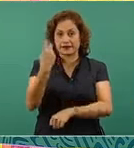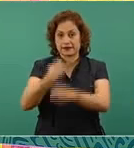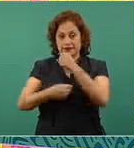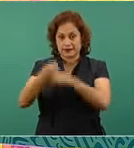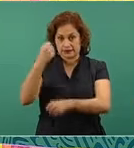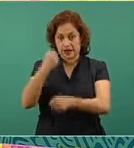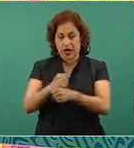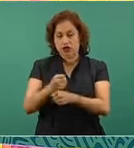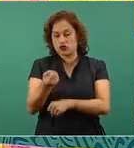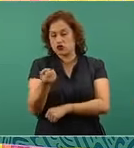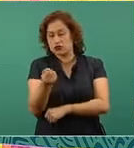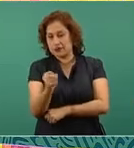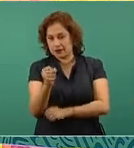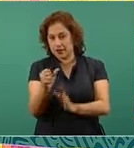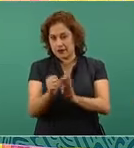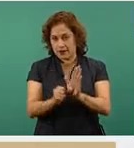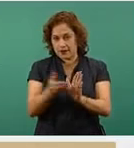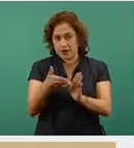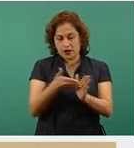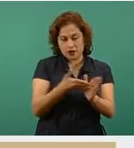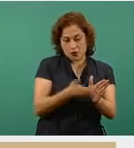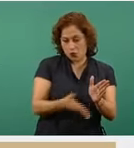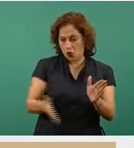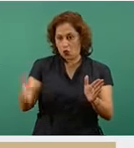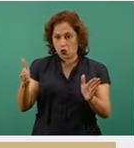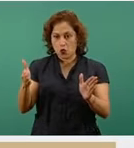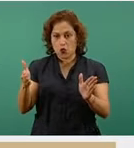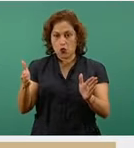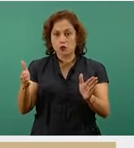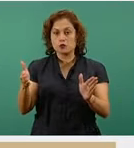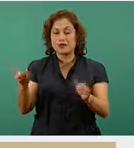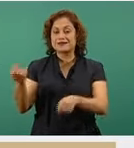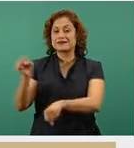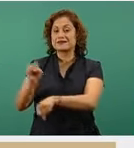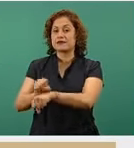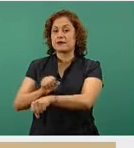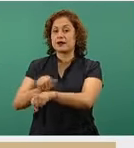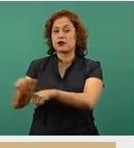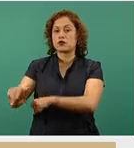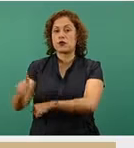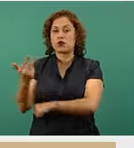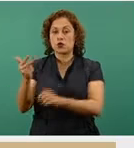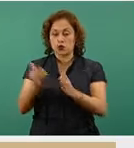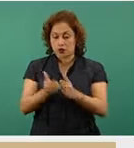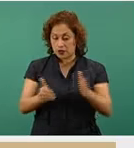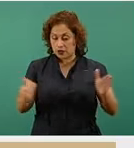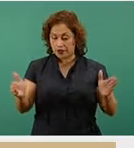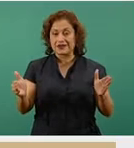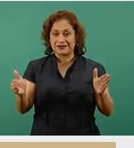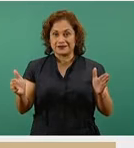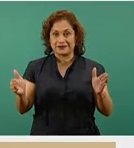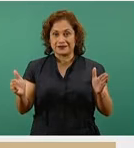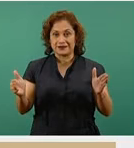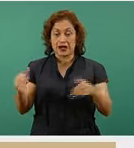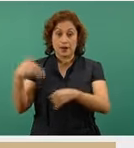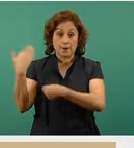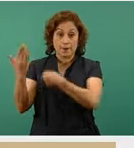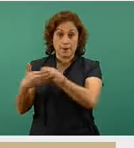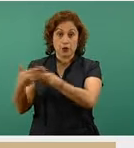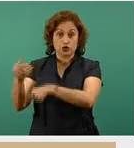el mes de septiembre, hasta la semana 13, que es el semáforo que se hace vigente la próxima